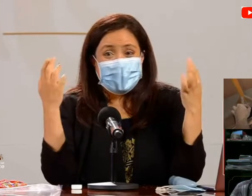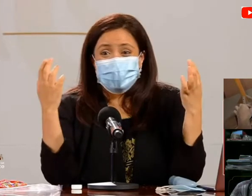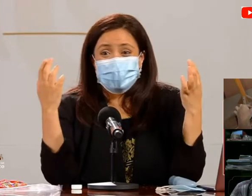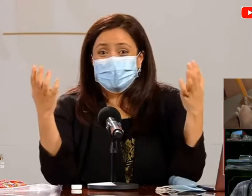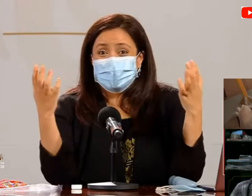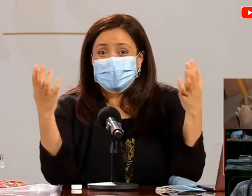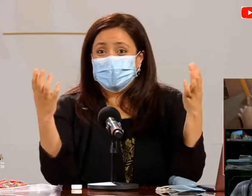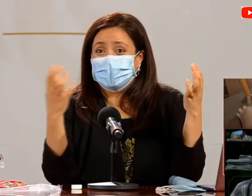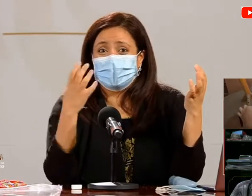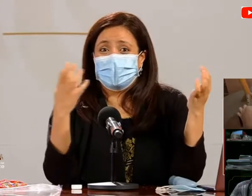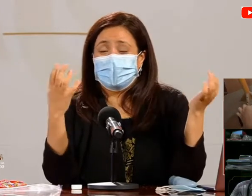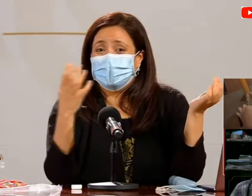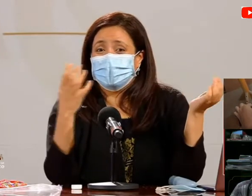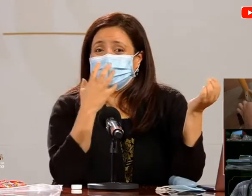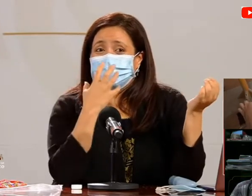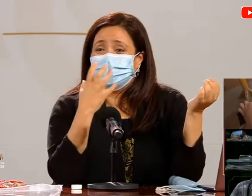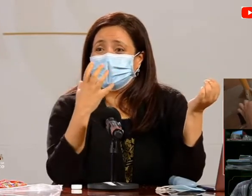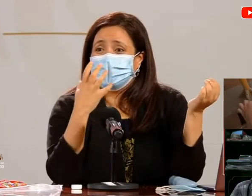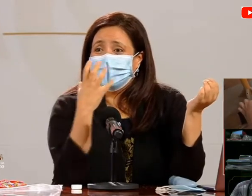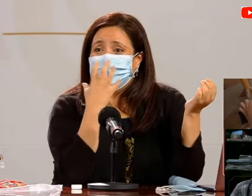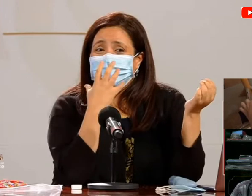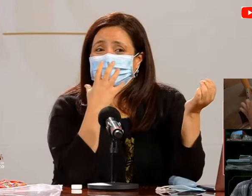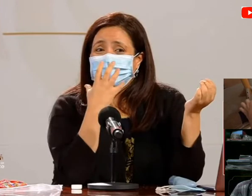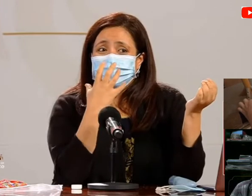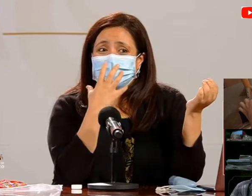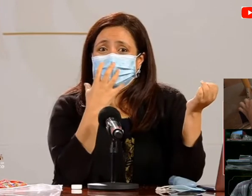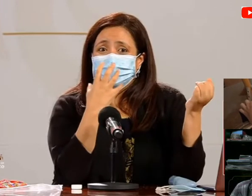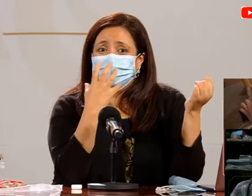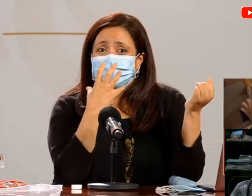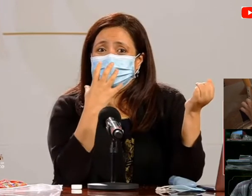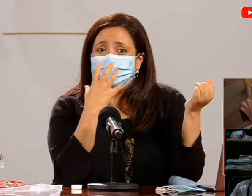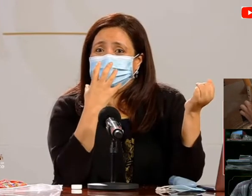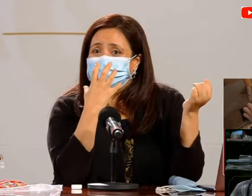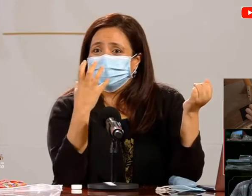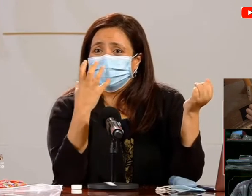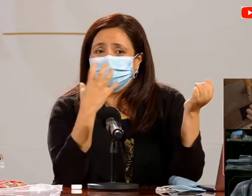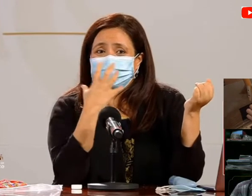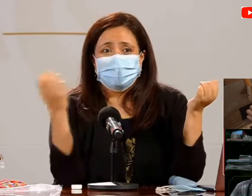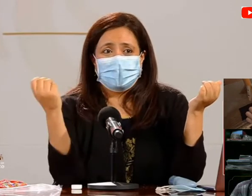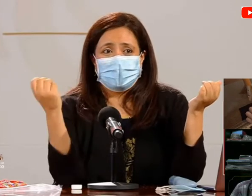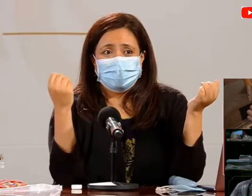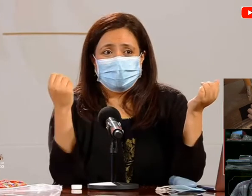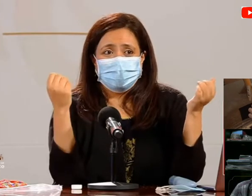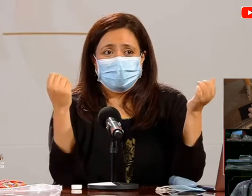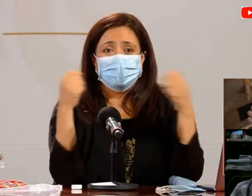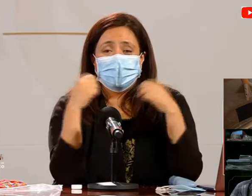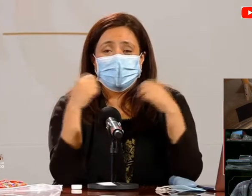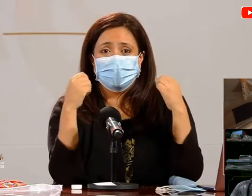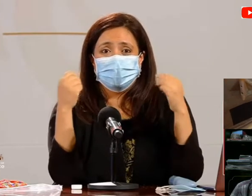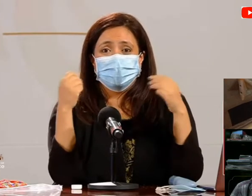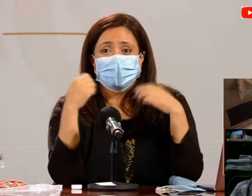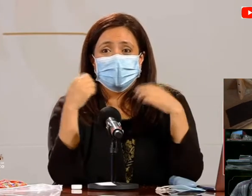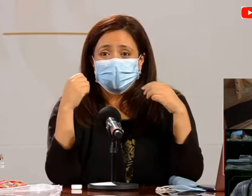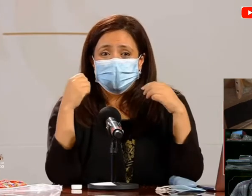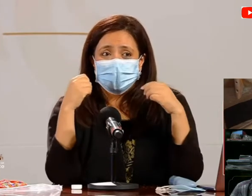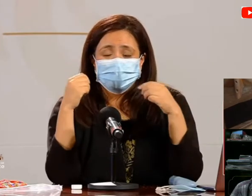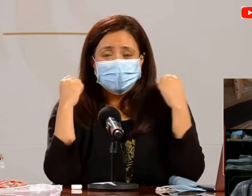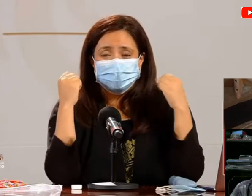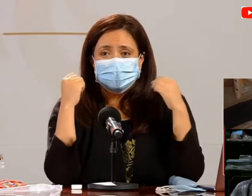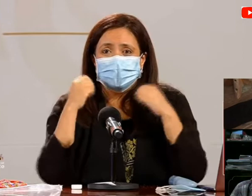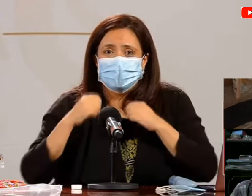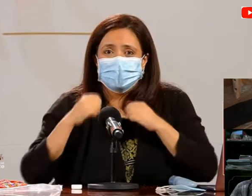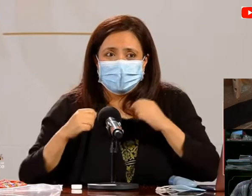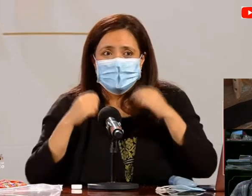hay muchas personas que inmediatamente quieren tocarlo y quitárselo de enfrente, o lo manipulan, o van a comer, traen